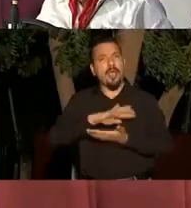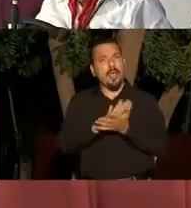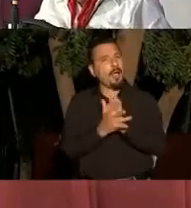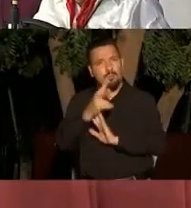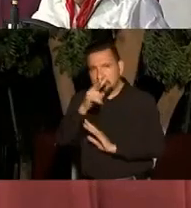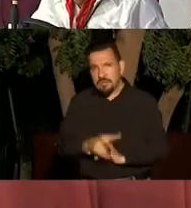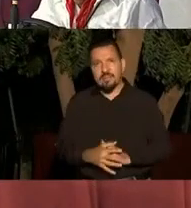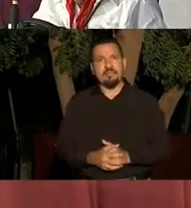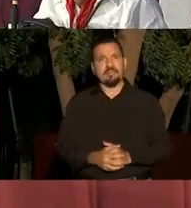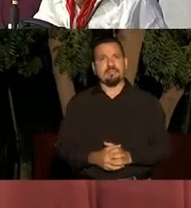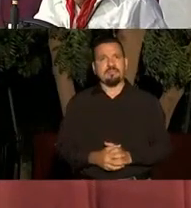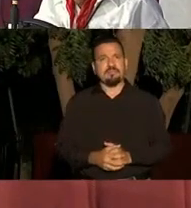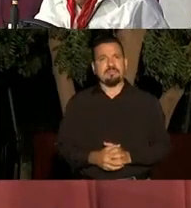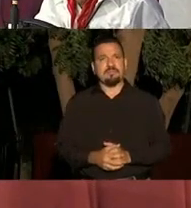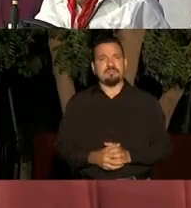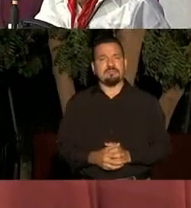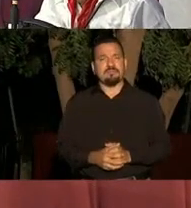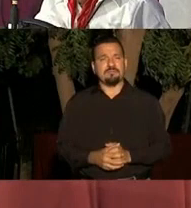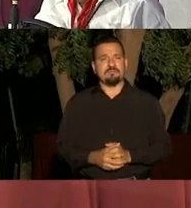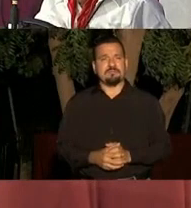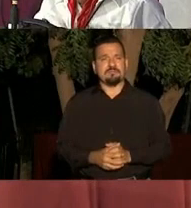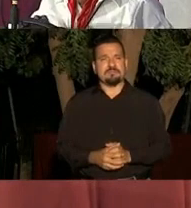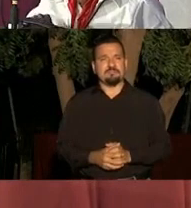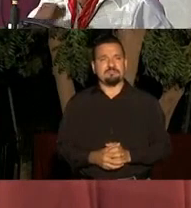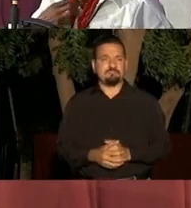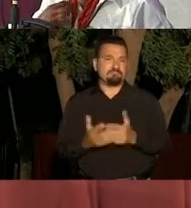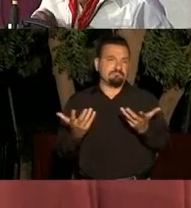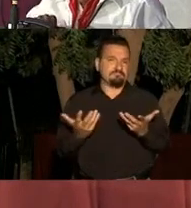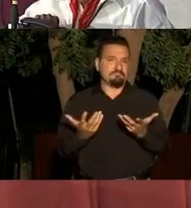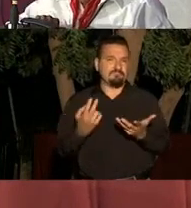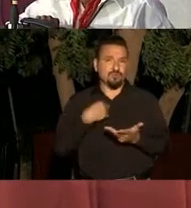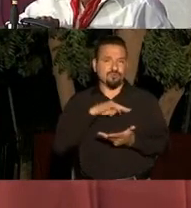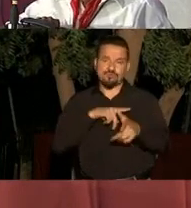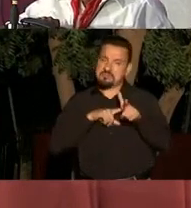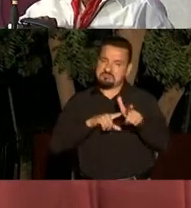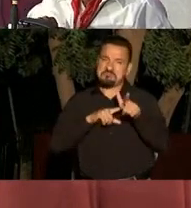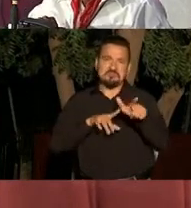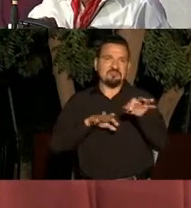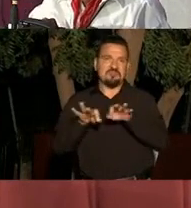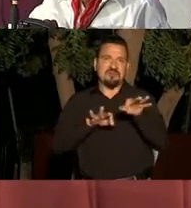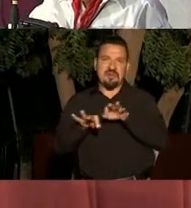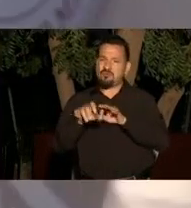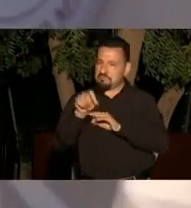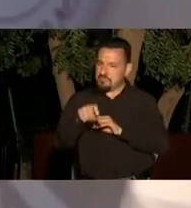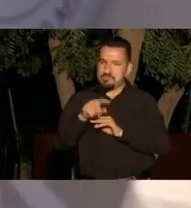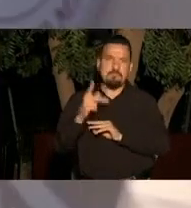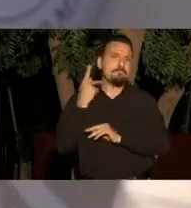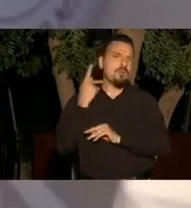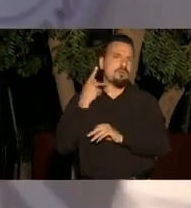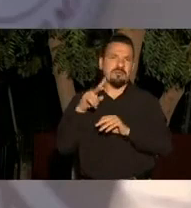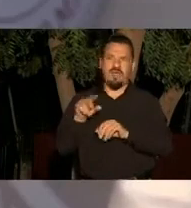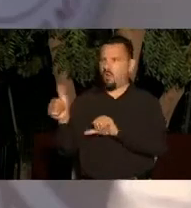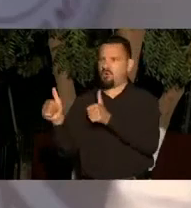porque es verdadero. Entonces vamos a continuar con la misma política, aunque no